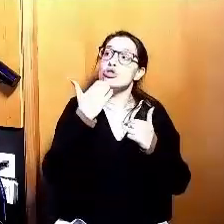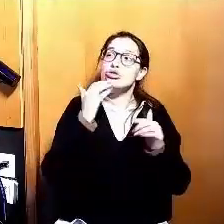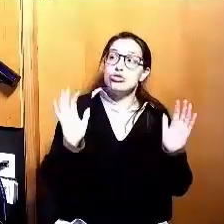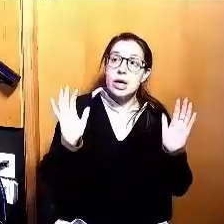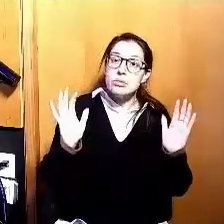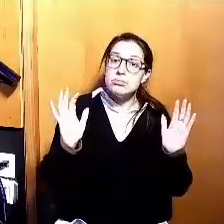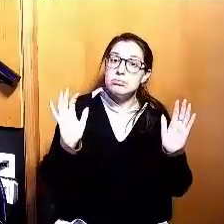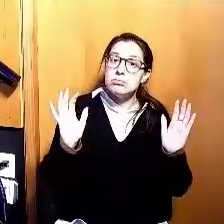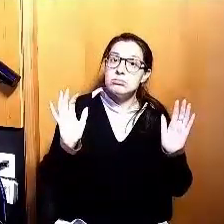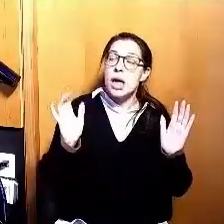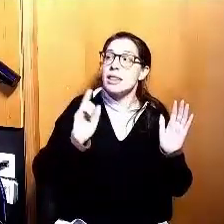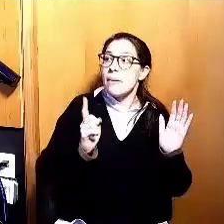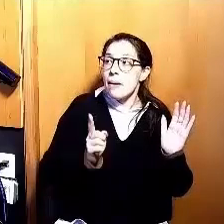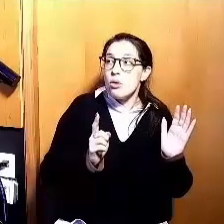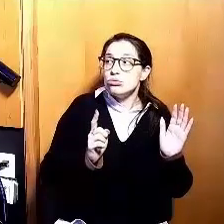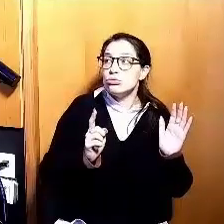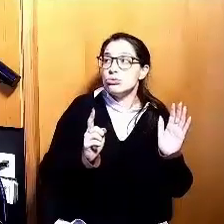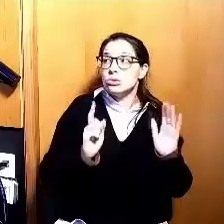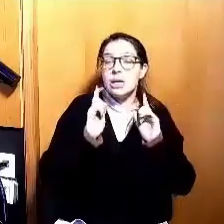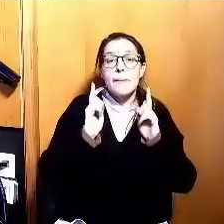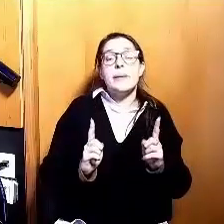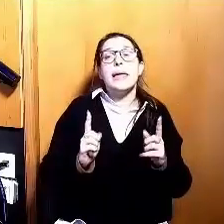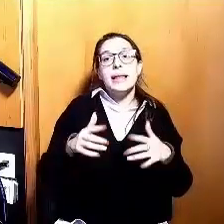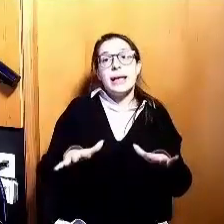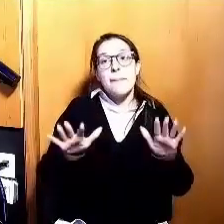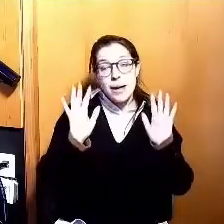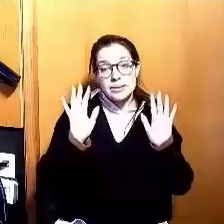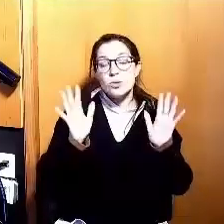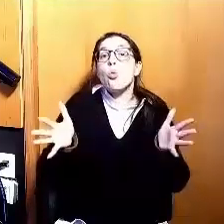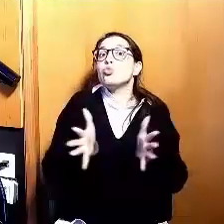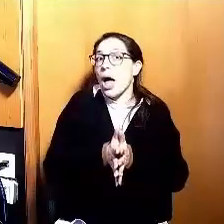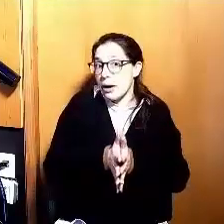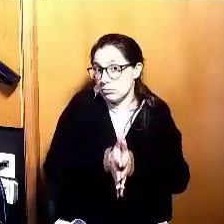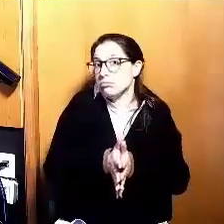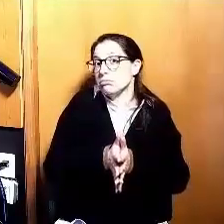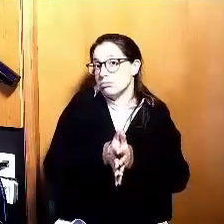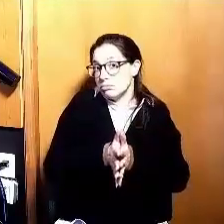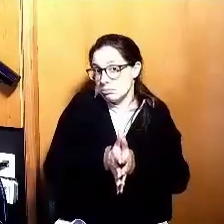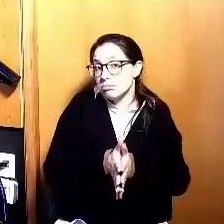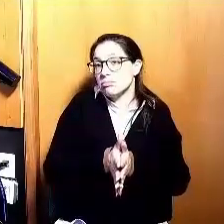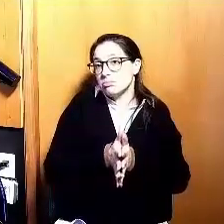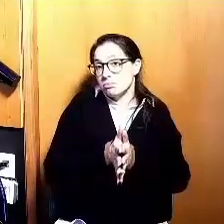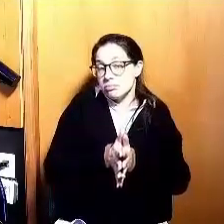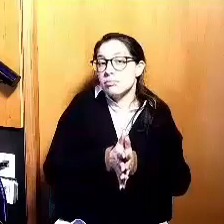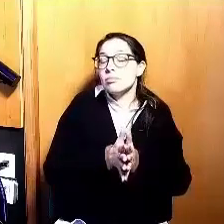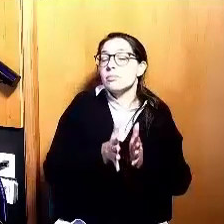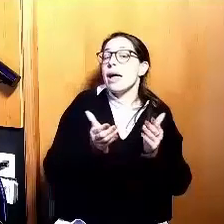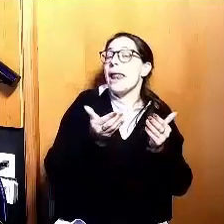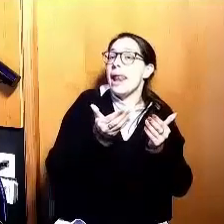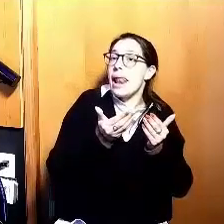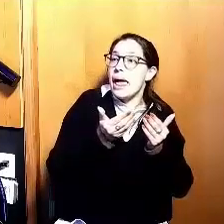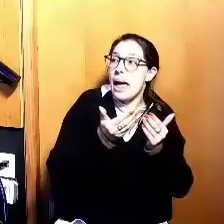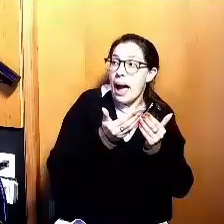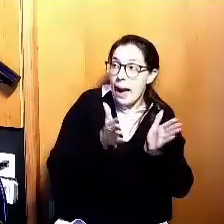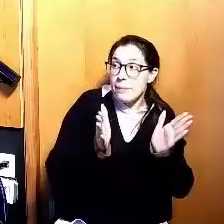si deberíamos también ver esa, tal vez un sándwich ahí entre el bottom-up y el top-down de